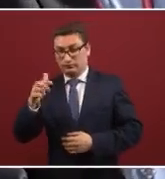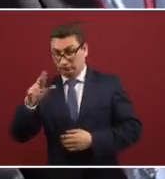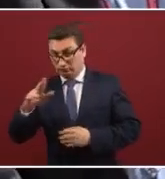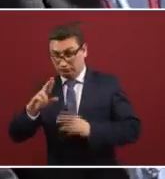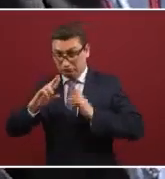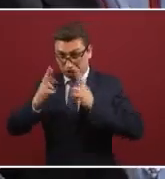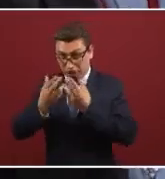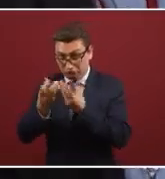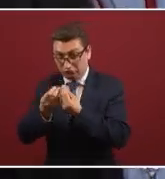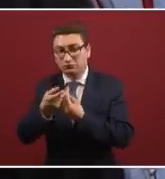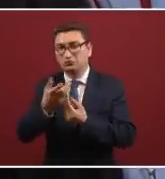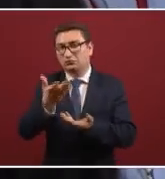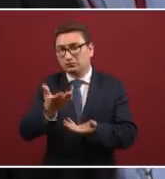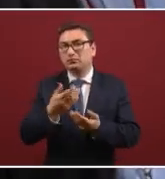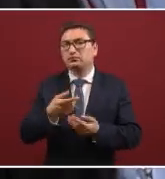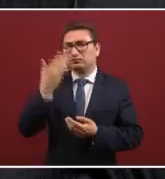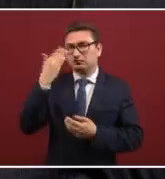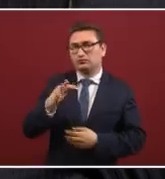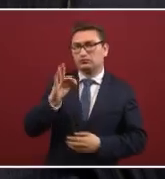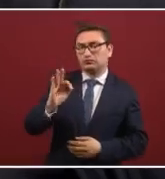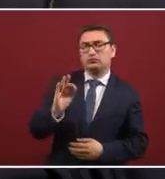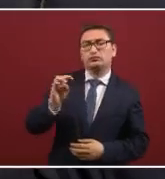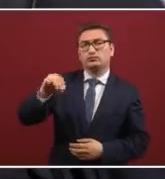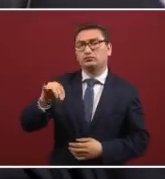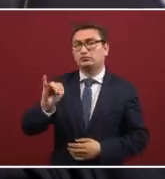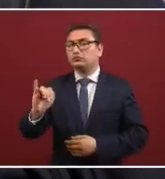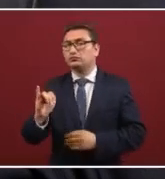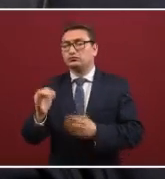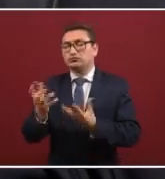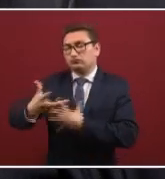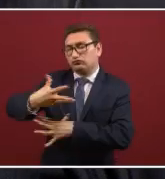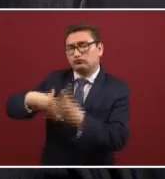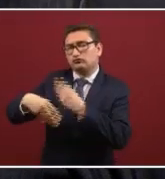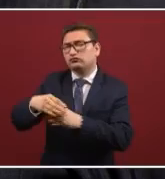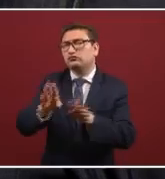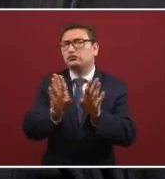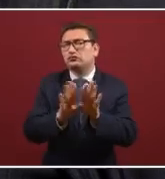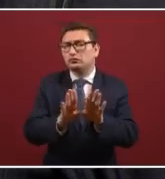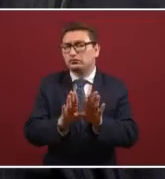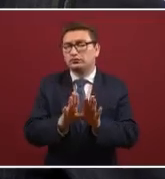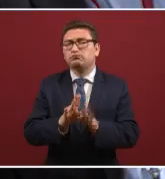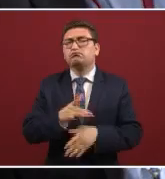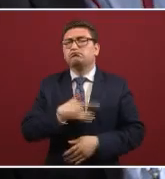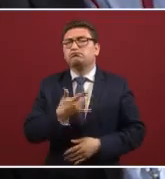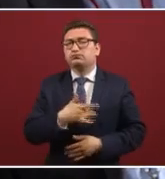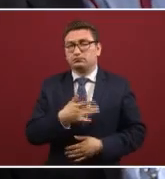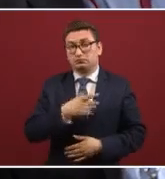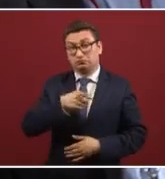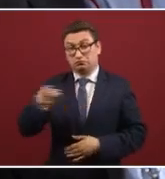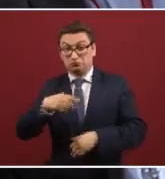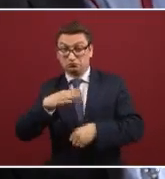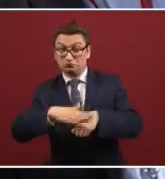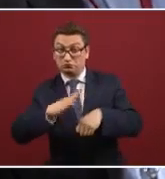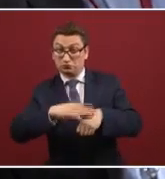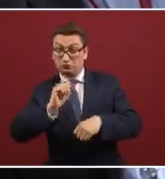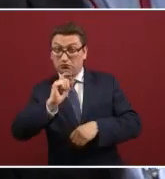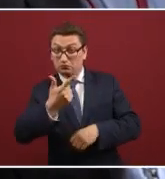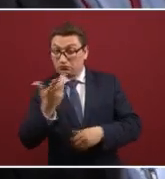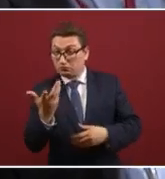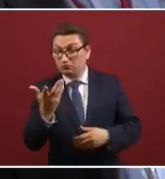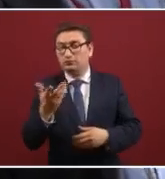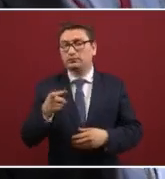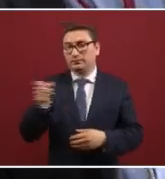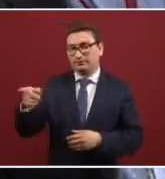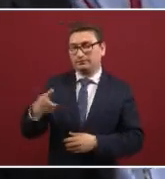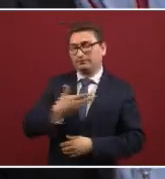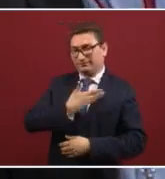puede definir su relación con el Fondo Monetario Internacional y si le dieron alguna recomendación? Ayer la